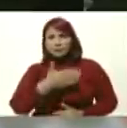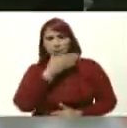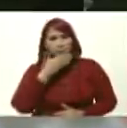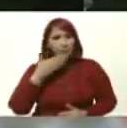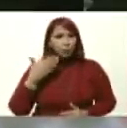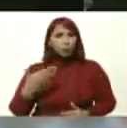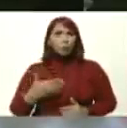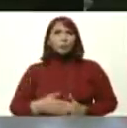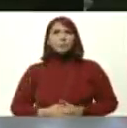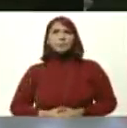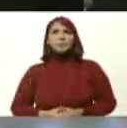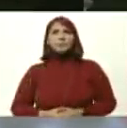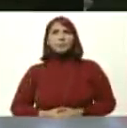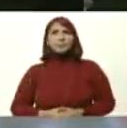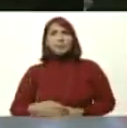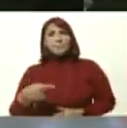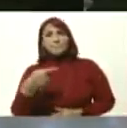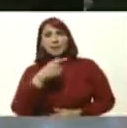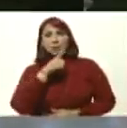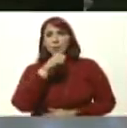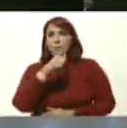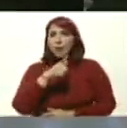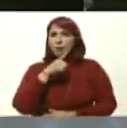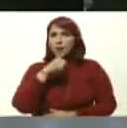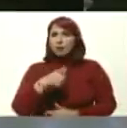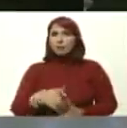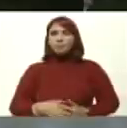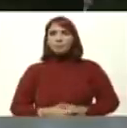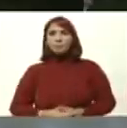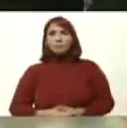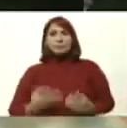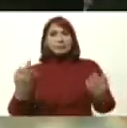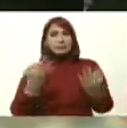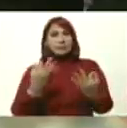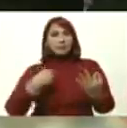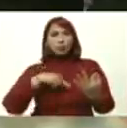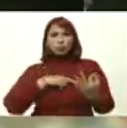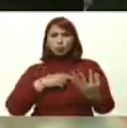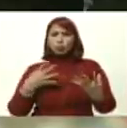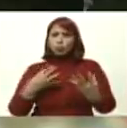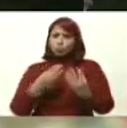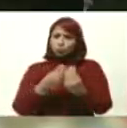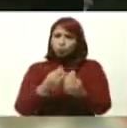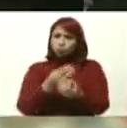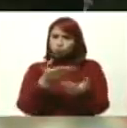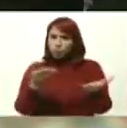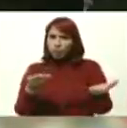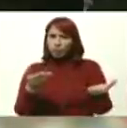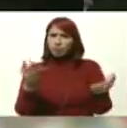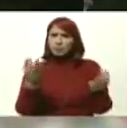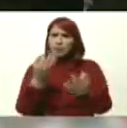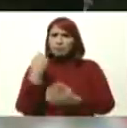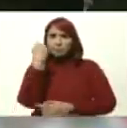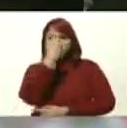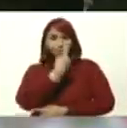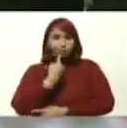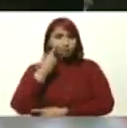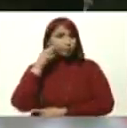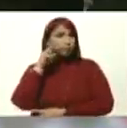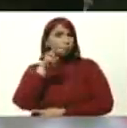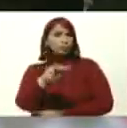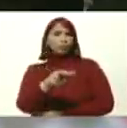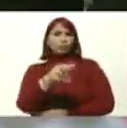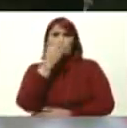mejores, en las menos malas, siempre estamos con ustedes. Siempre estamos dando la cara, siempre estamos al